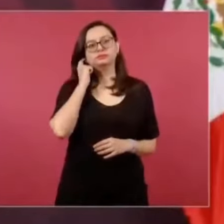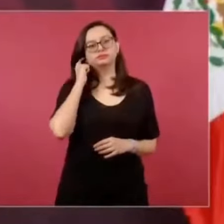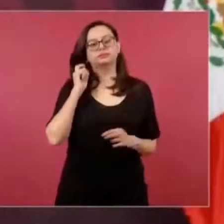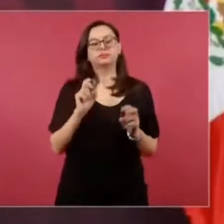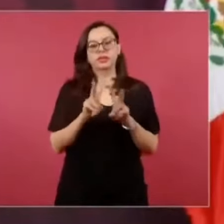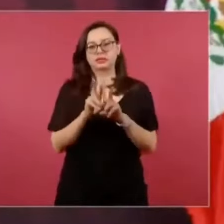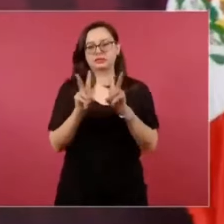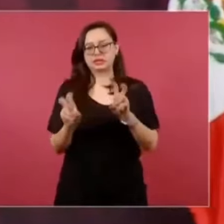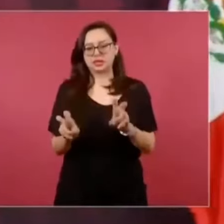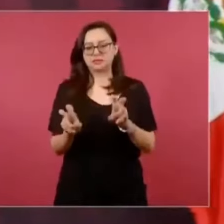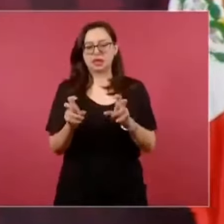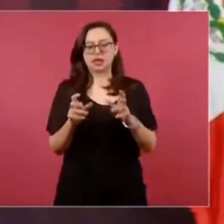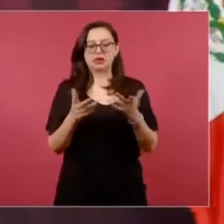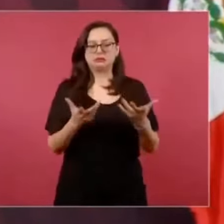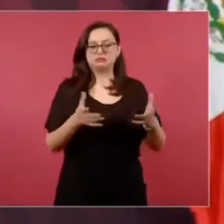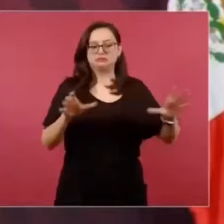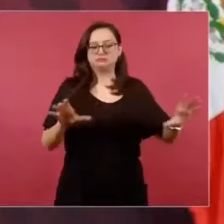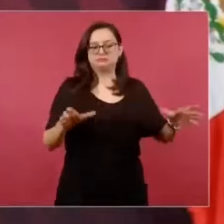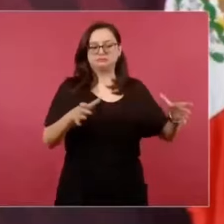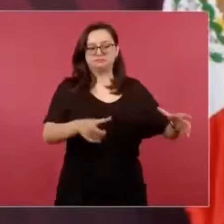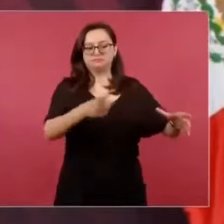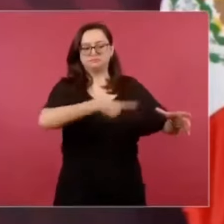México, de los medios